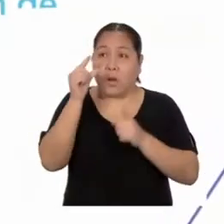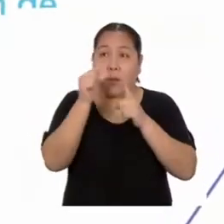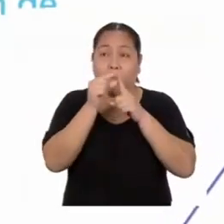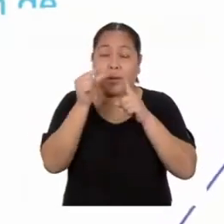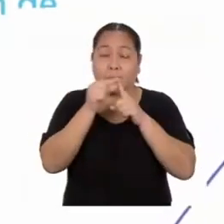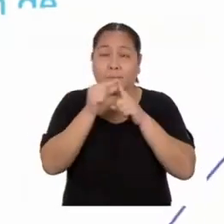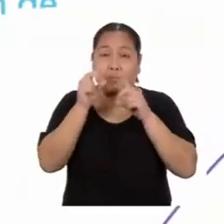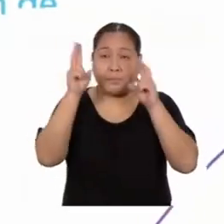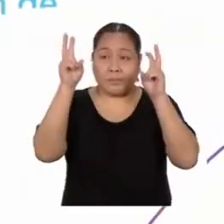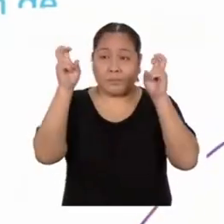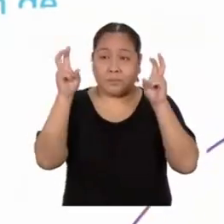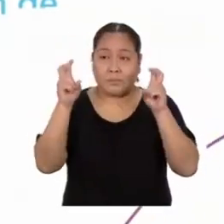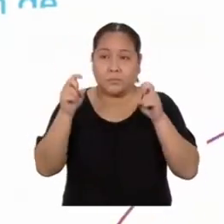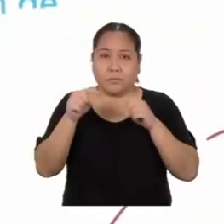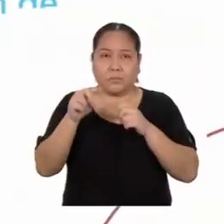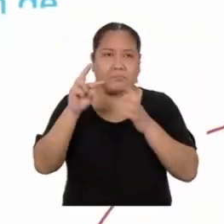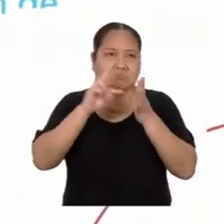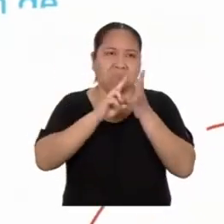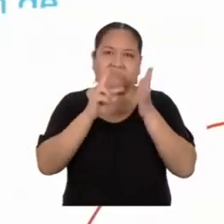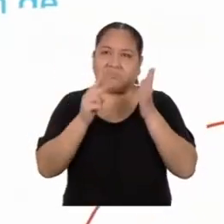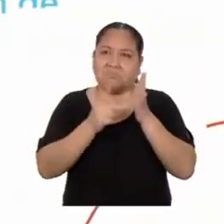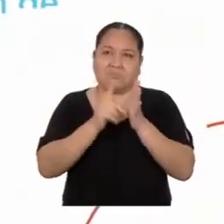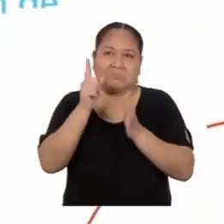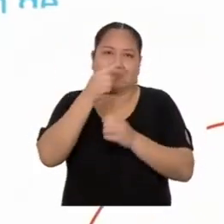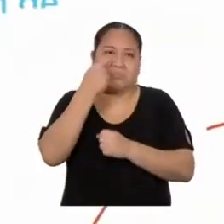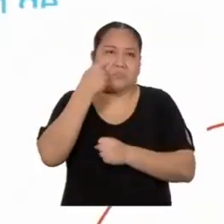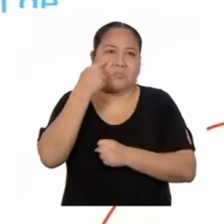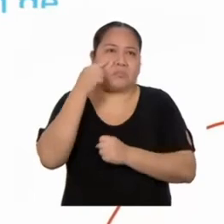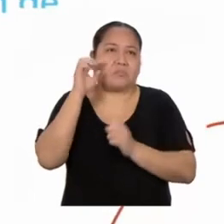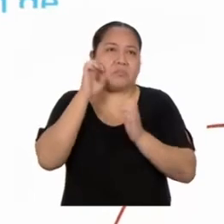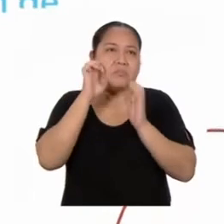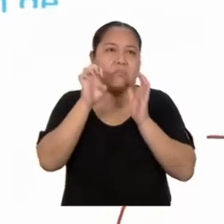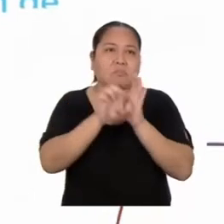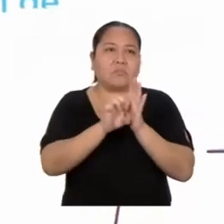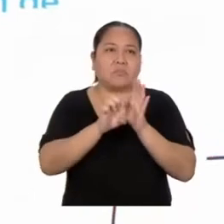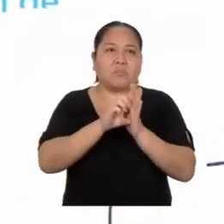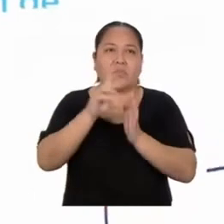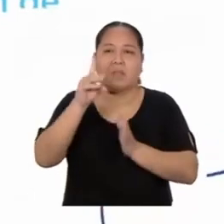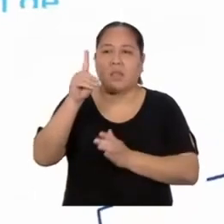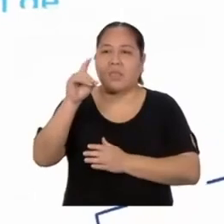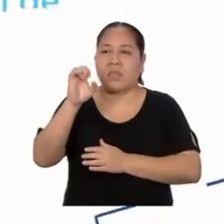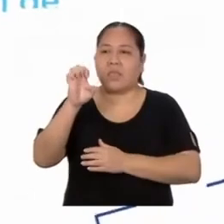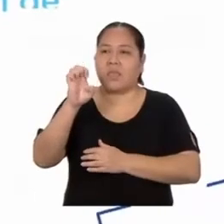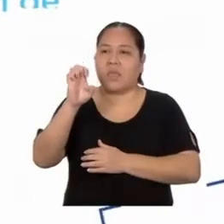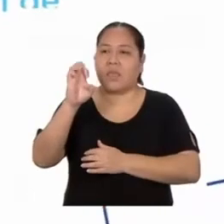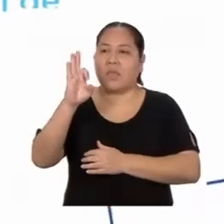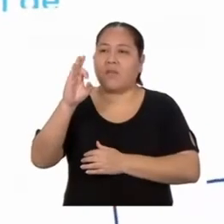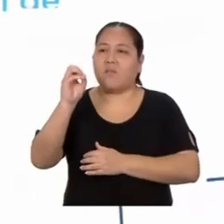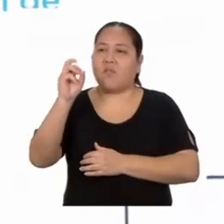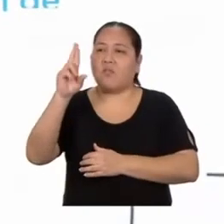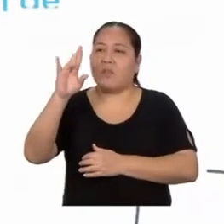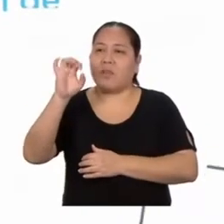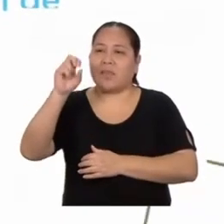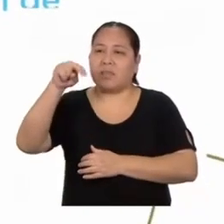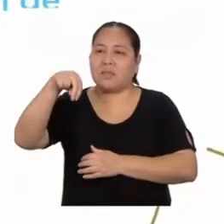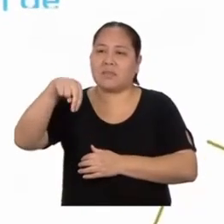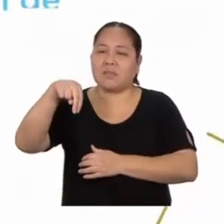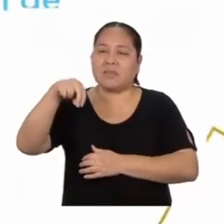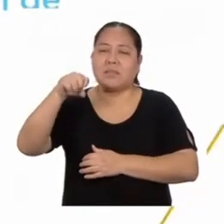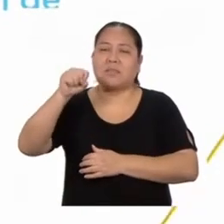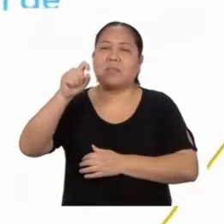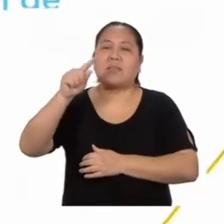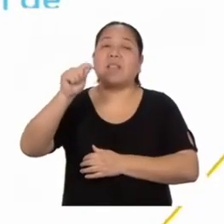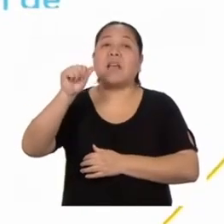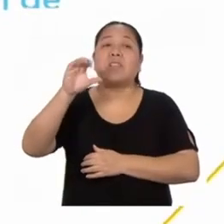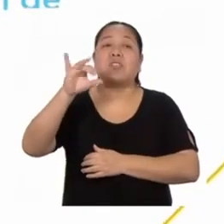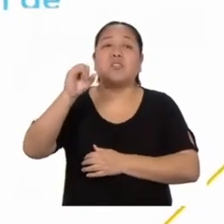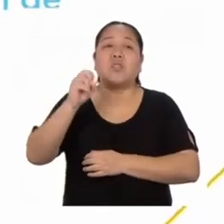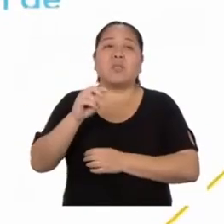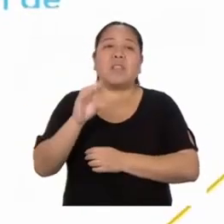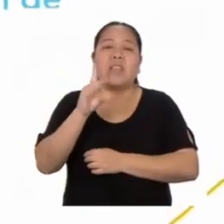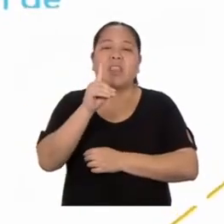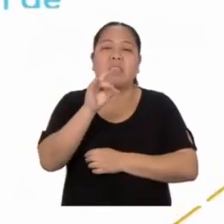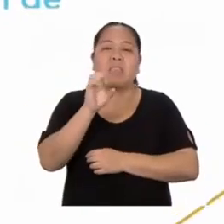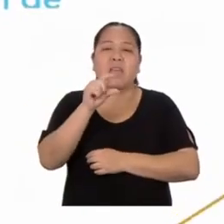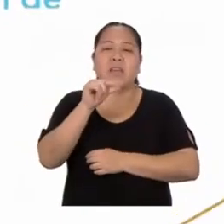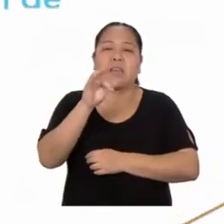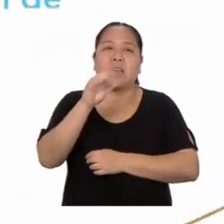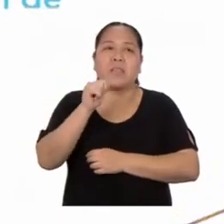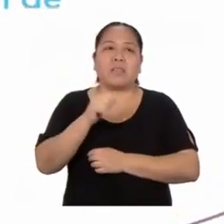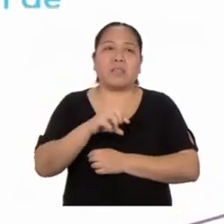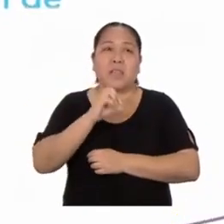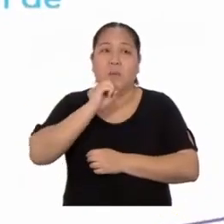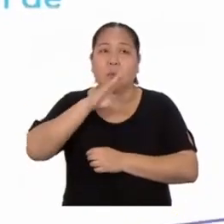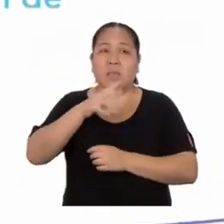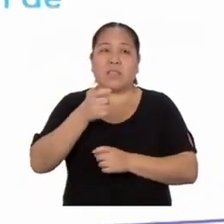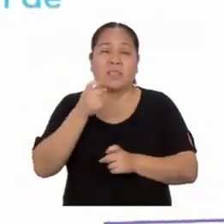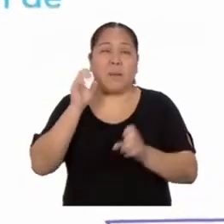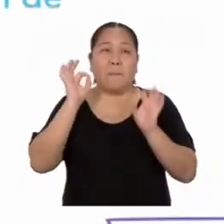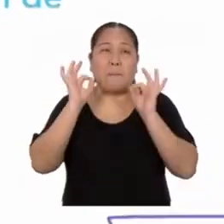título cuyo significado no conozco bien, como deforestación y degradación. Veo que luego dice claramente amenazas